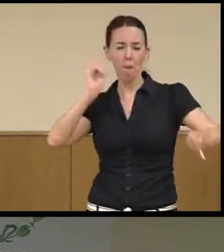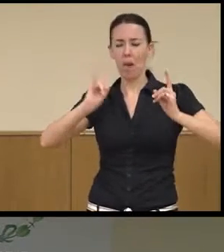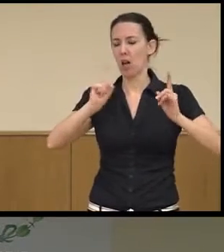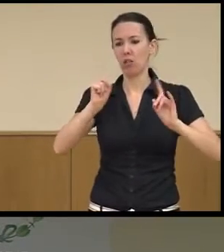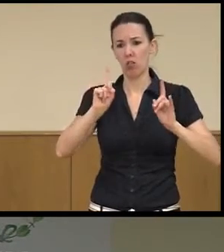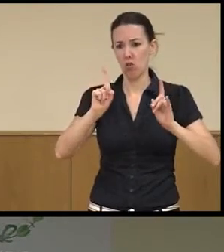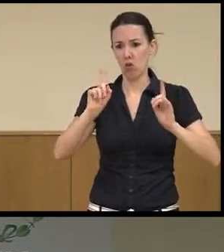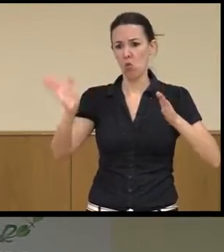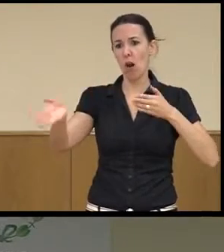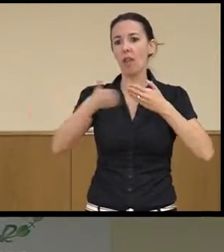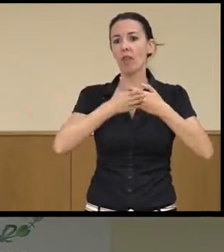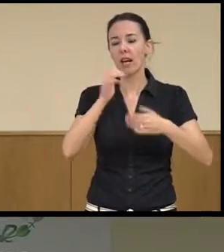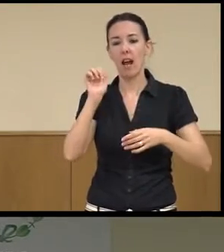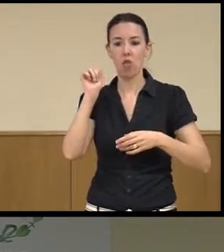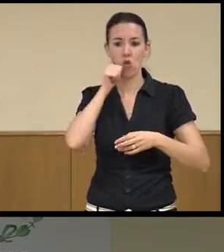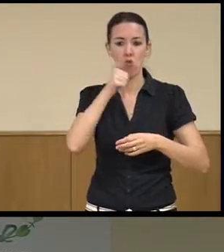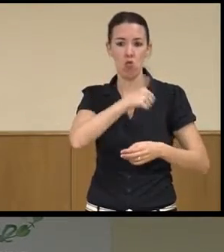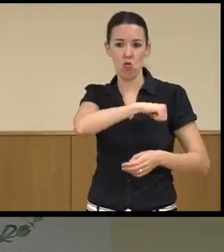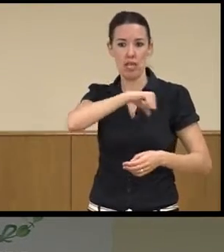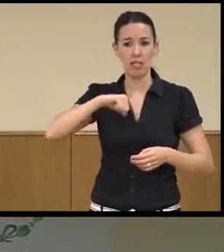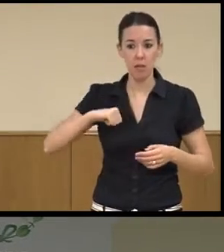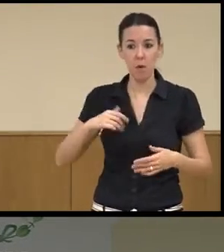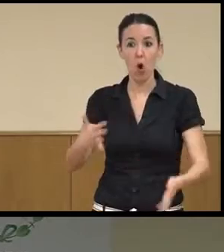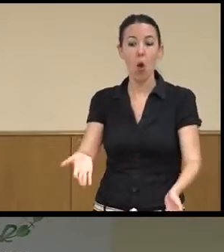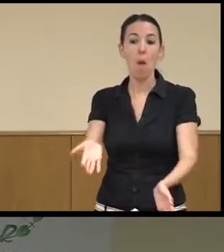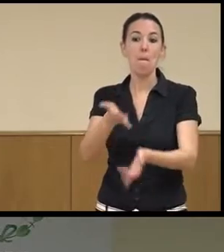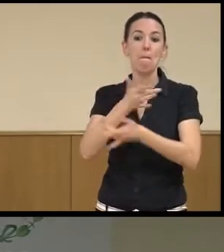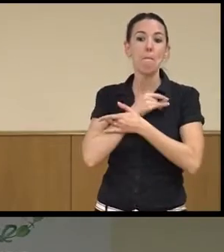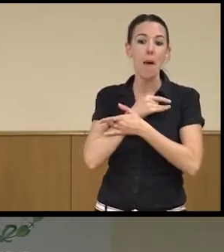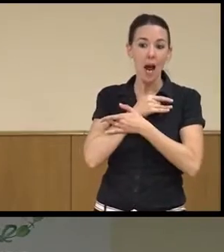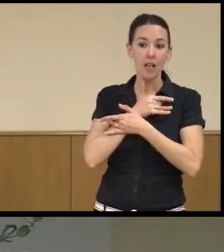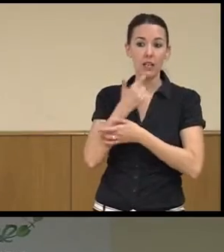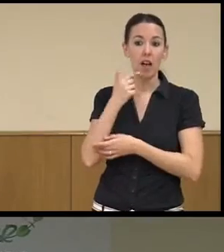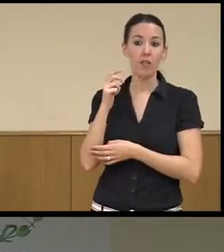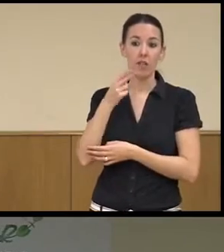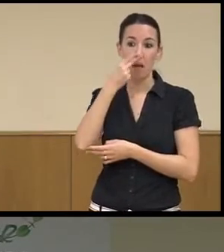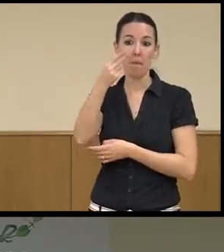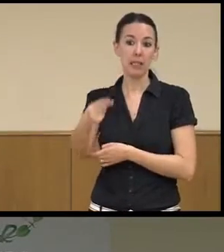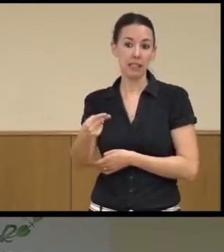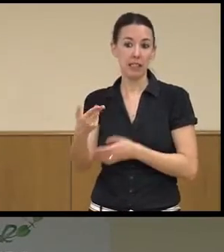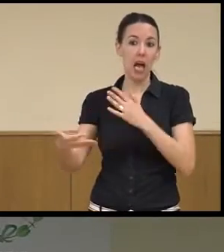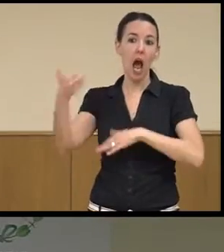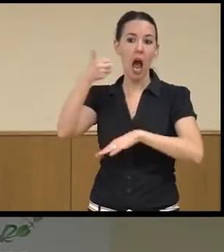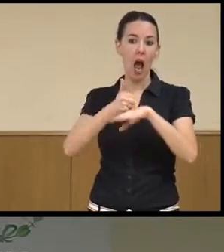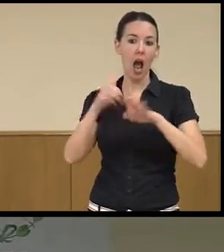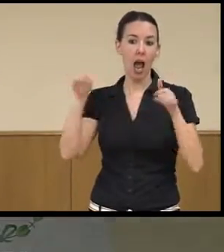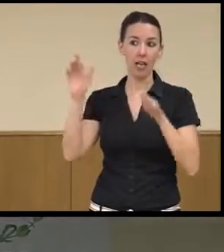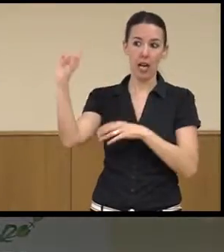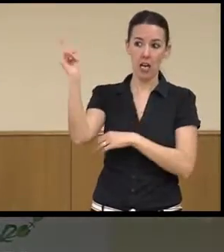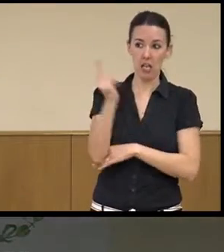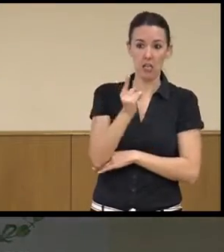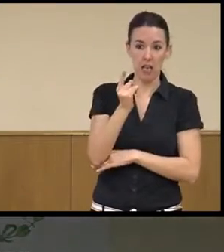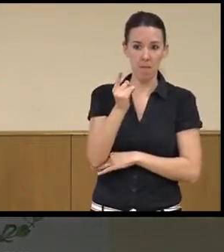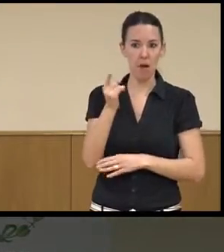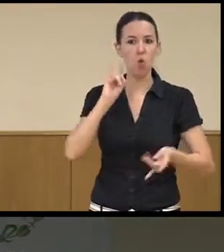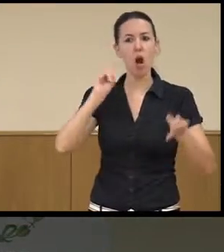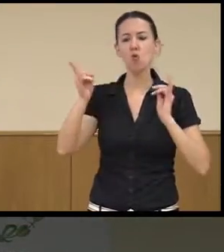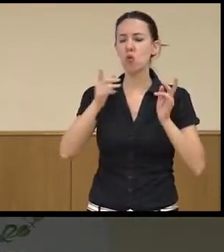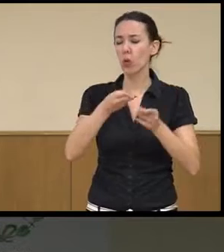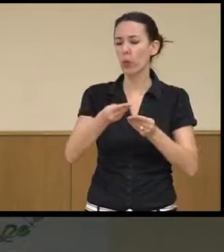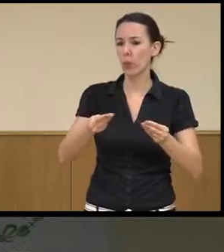espacio cerrado e íntimo del gabinete que María recibe, en que María recibe la visita del arcángel. Guido Reni, por su parte, en